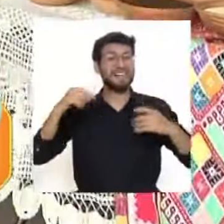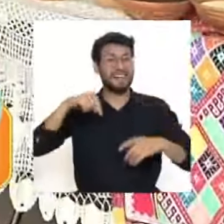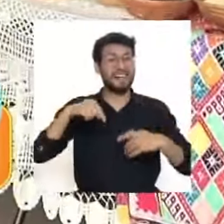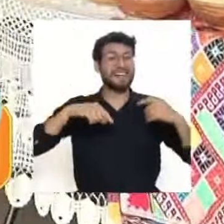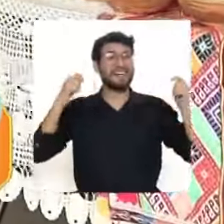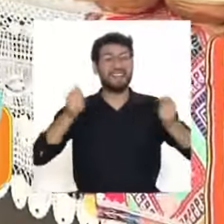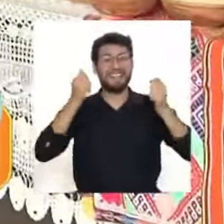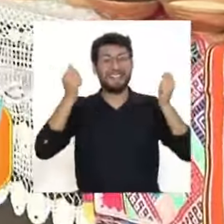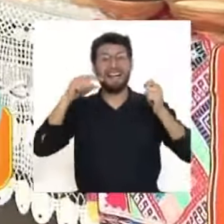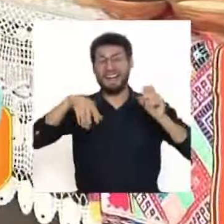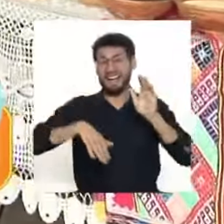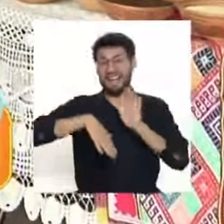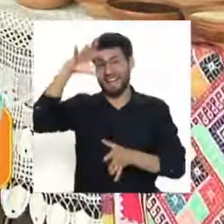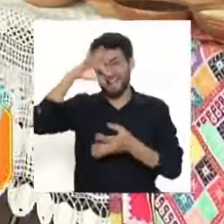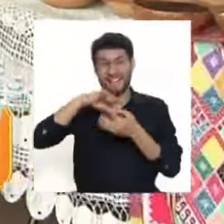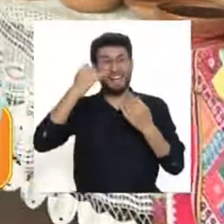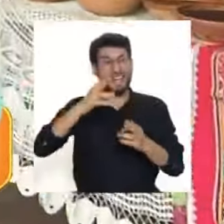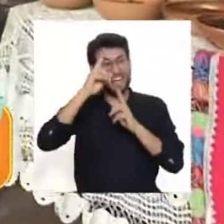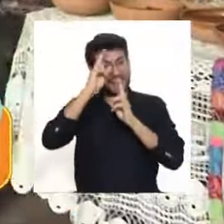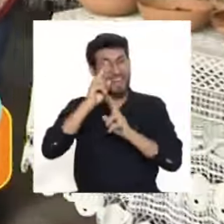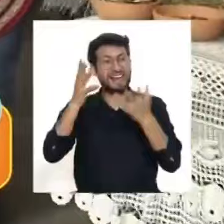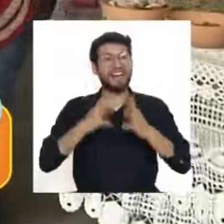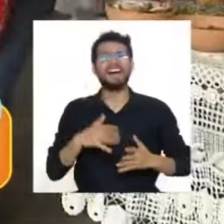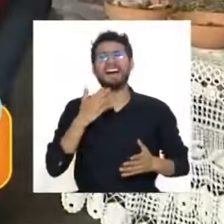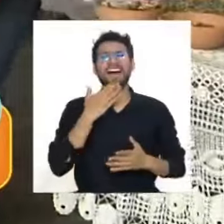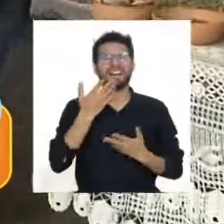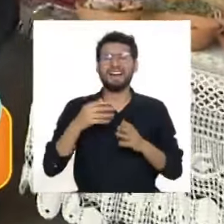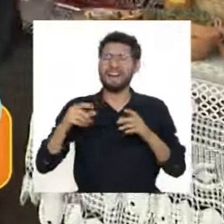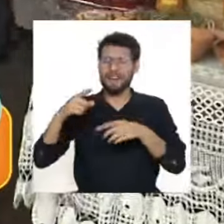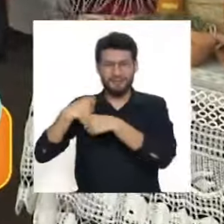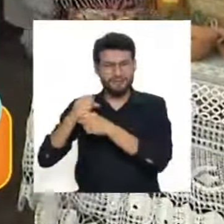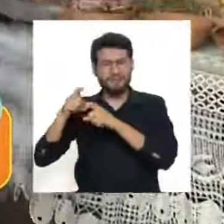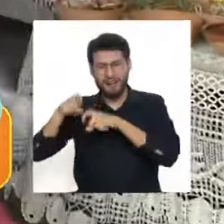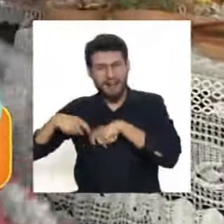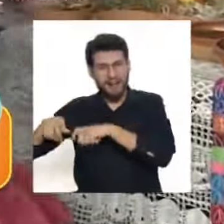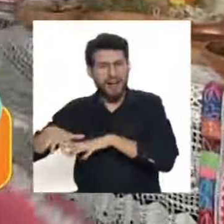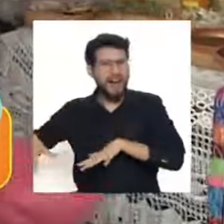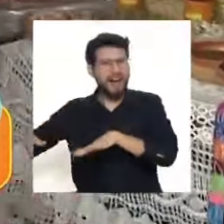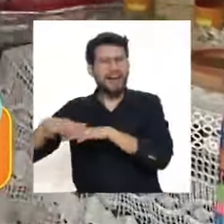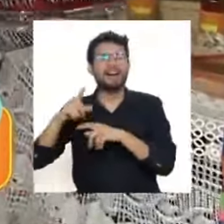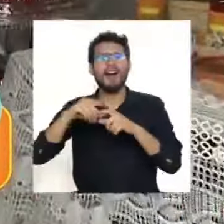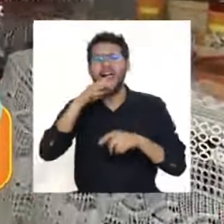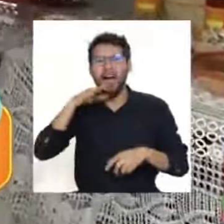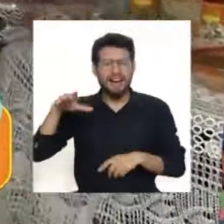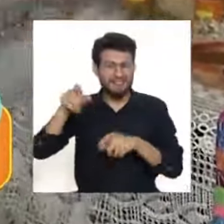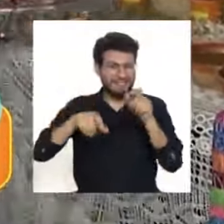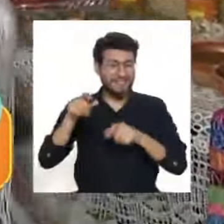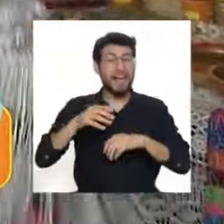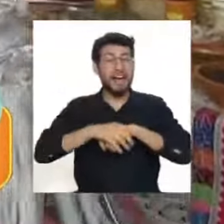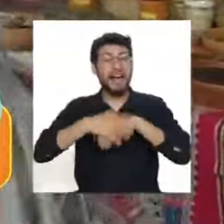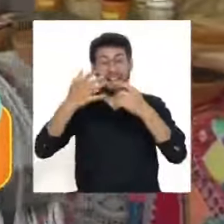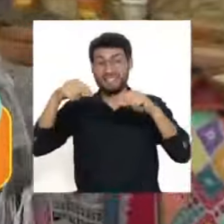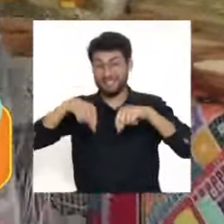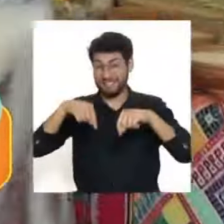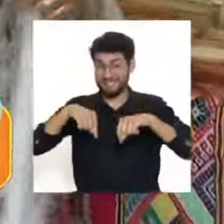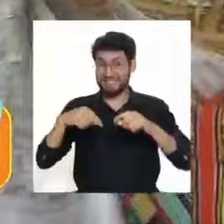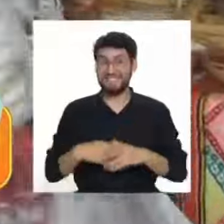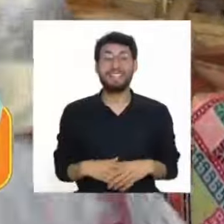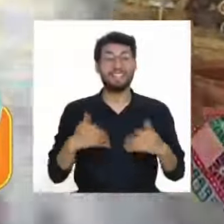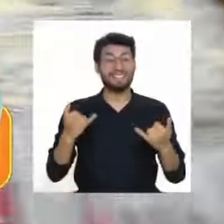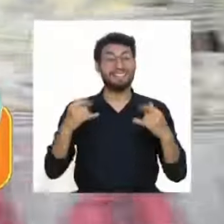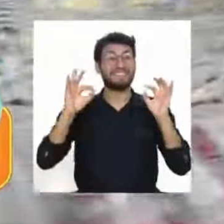celebrimos celebrando en Más Conectados, homenajeando a nuestros queridos agricultores campesinos peruanos. Un saludo también desde aquí.